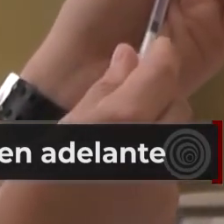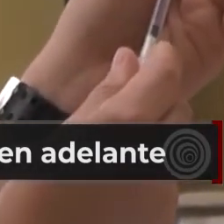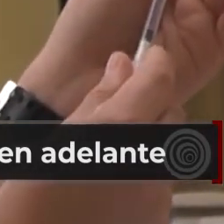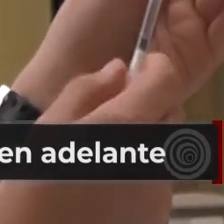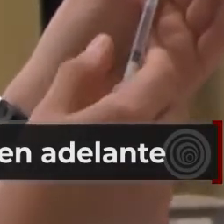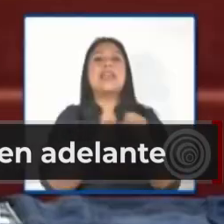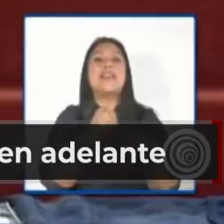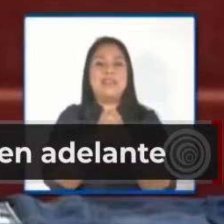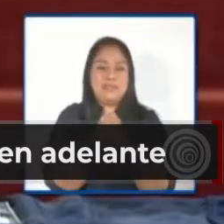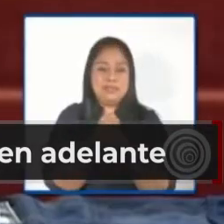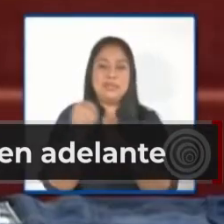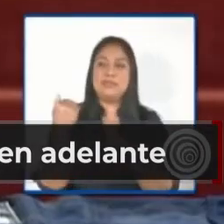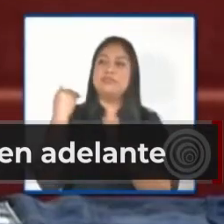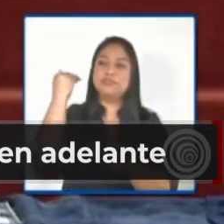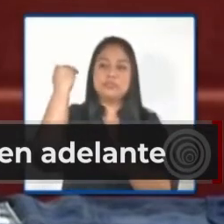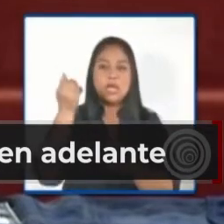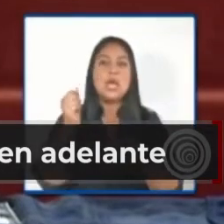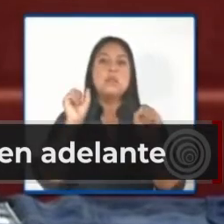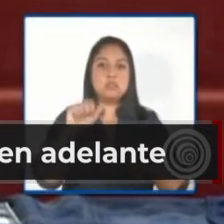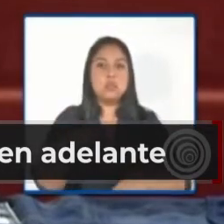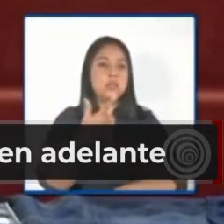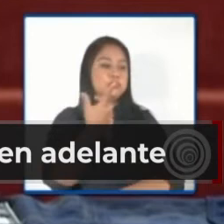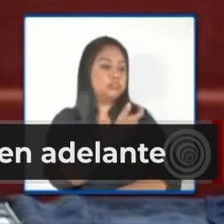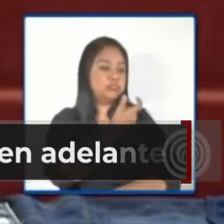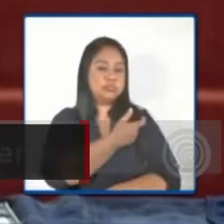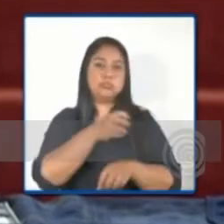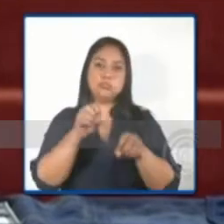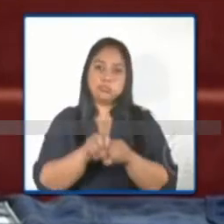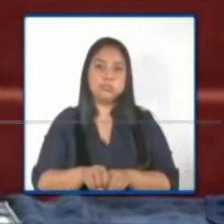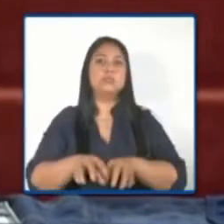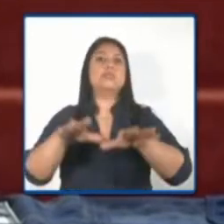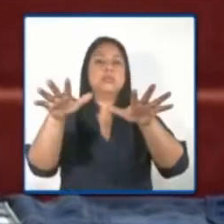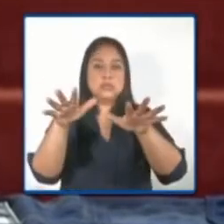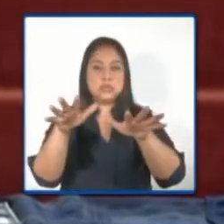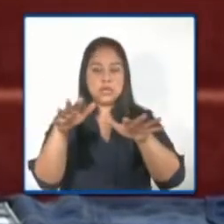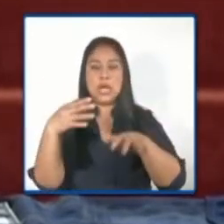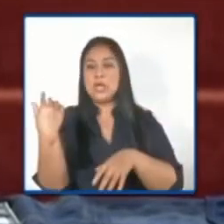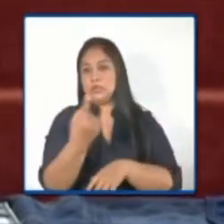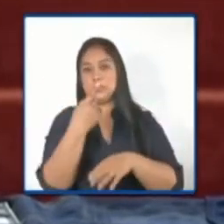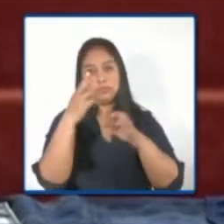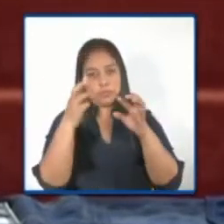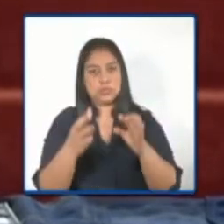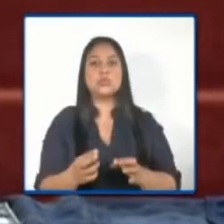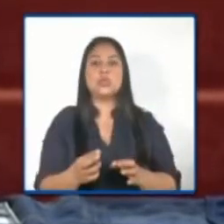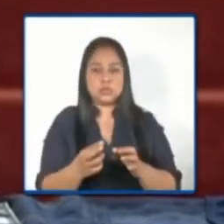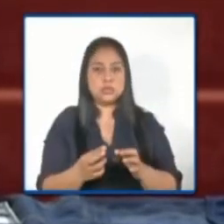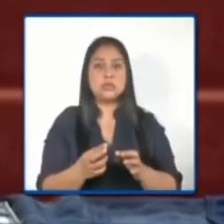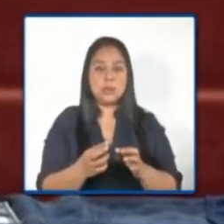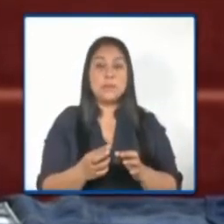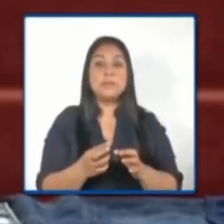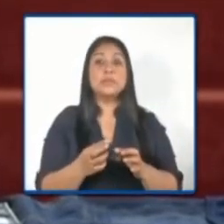las edades para que podamos cubrir a la mayor cantidad de gente posible,